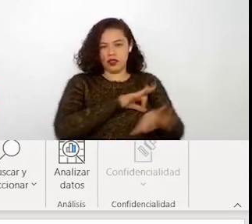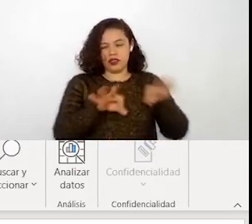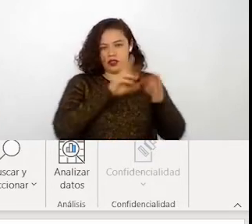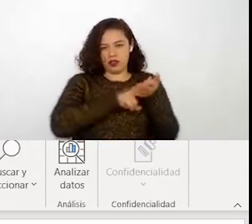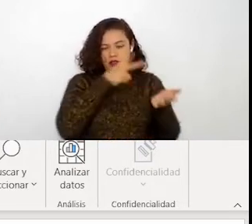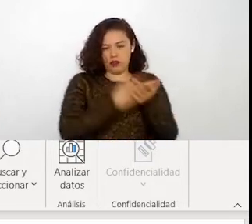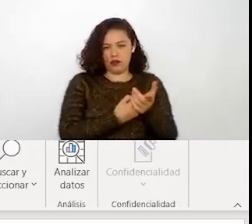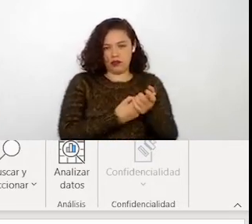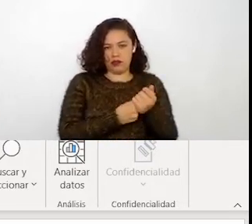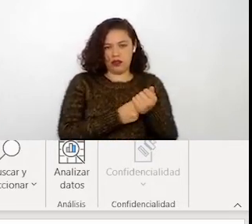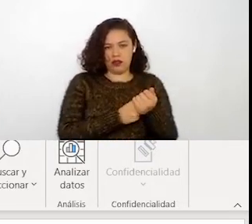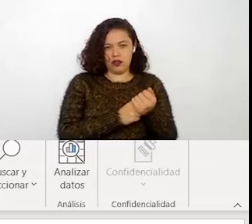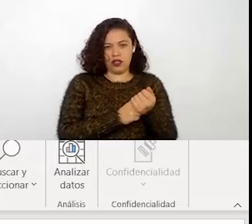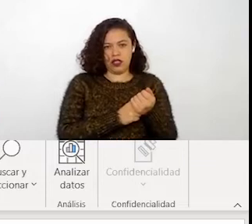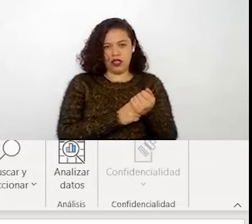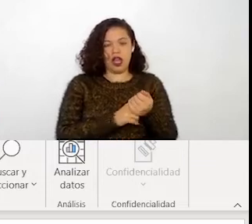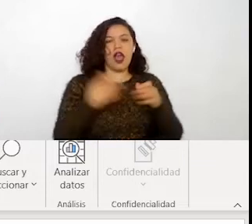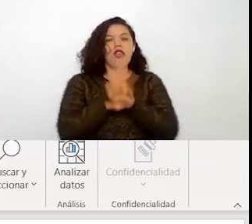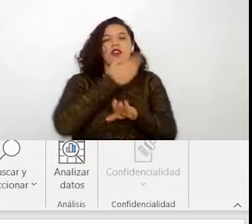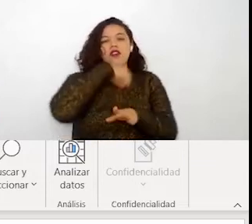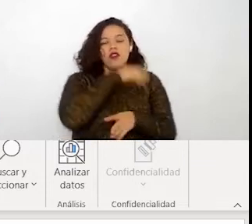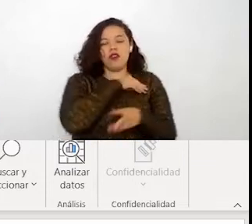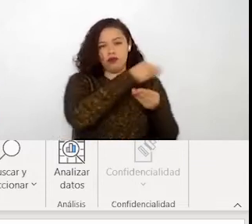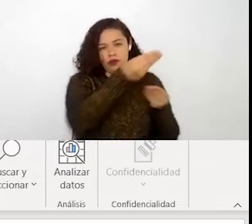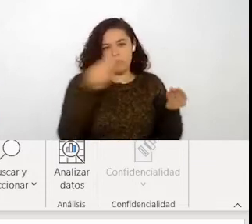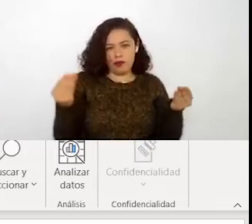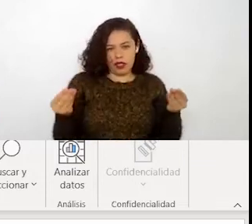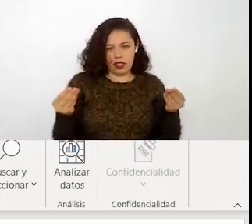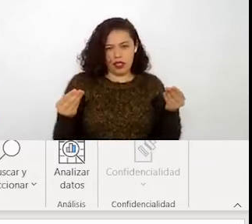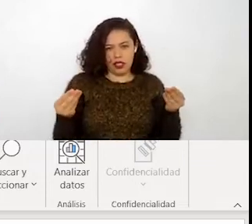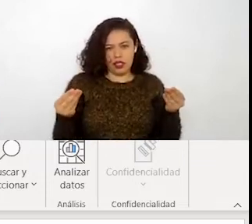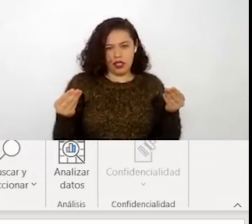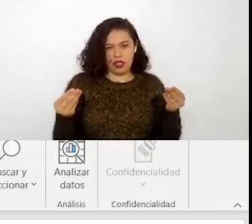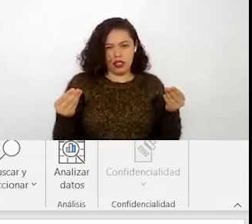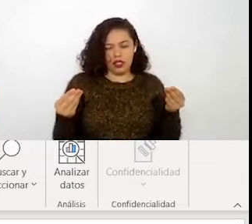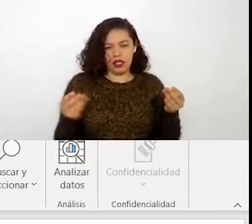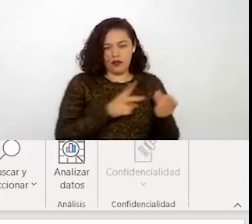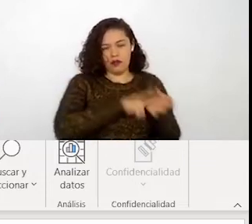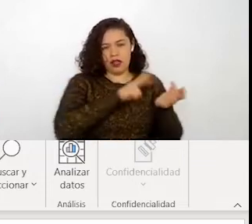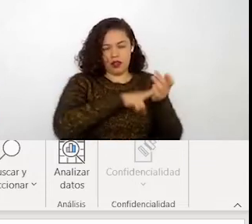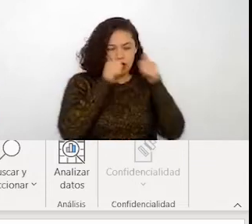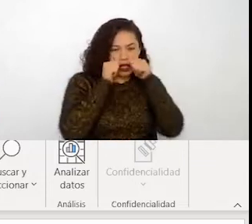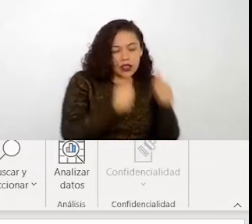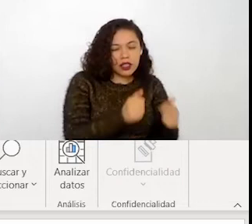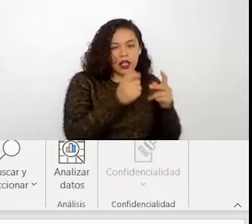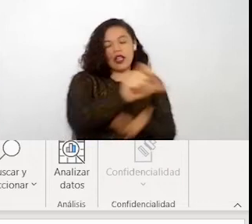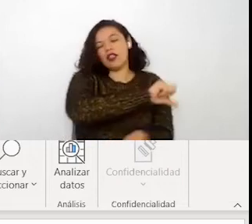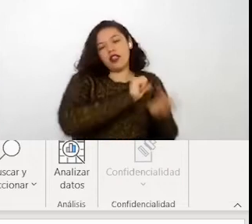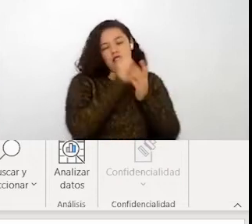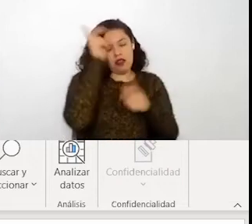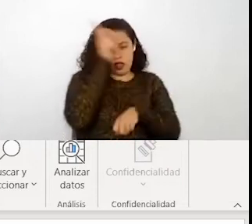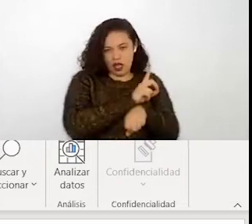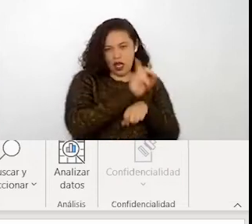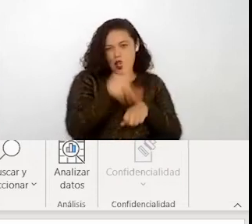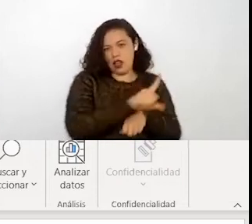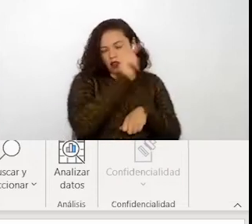que antes lo hacíamos la asignación una parte va a ser en el costo asistencial en mi centro de día y la otra lo